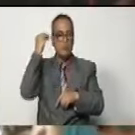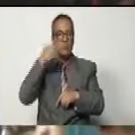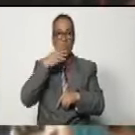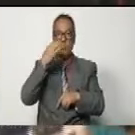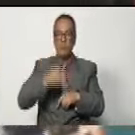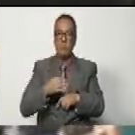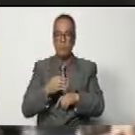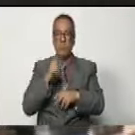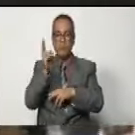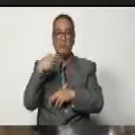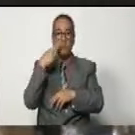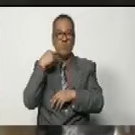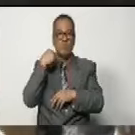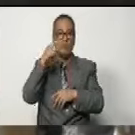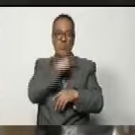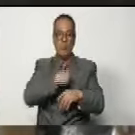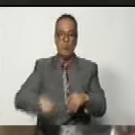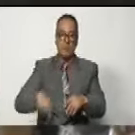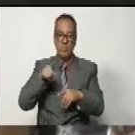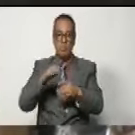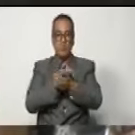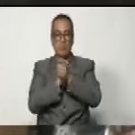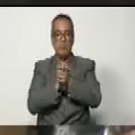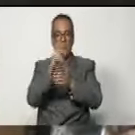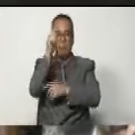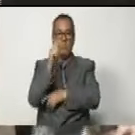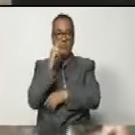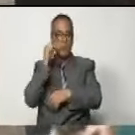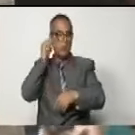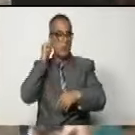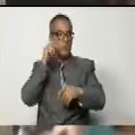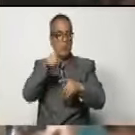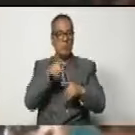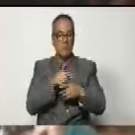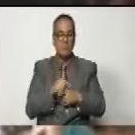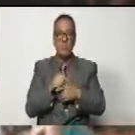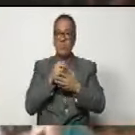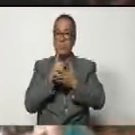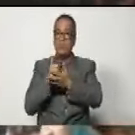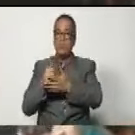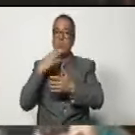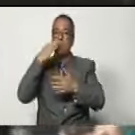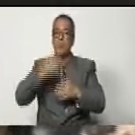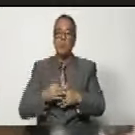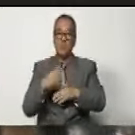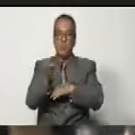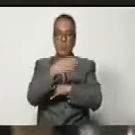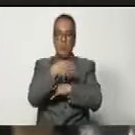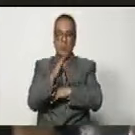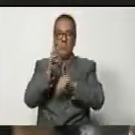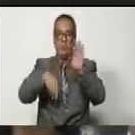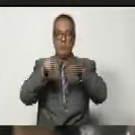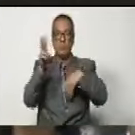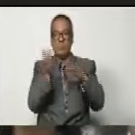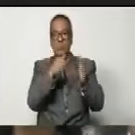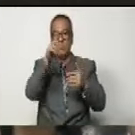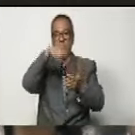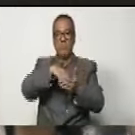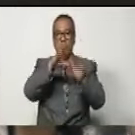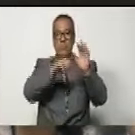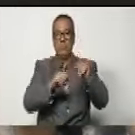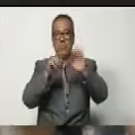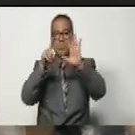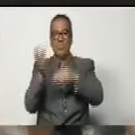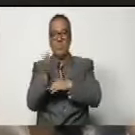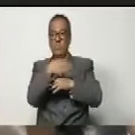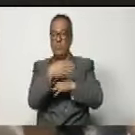pensamiento. Haití, presidente, compañeros, que sirve para, insisto, enarbolar el 12 de marzo de 1806